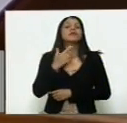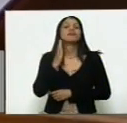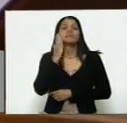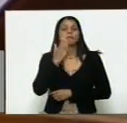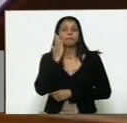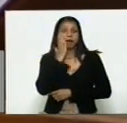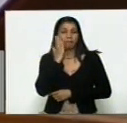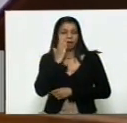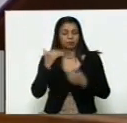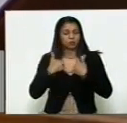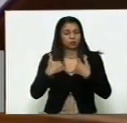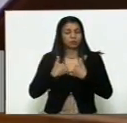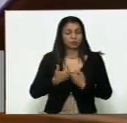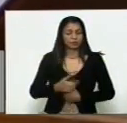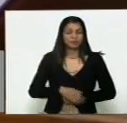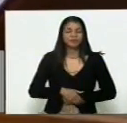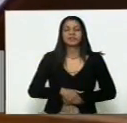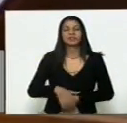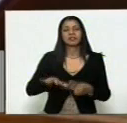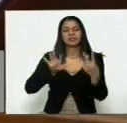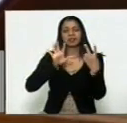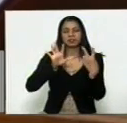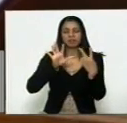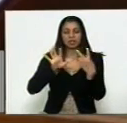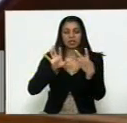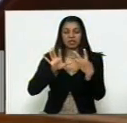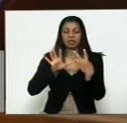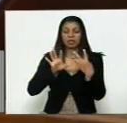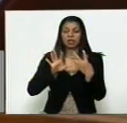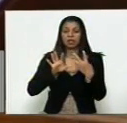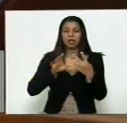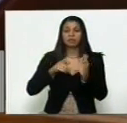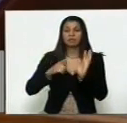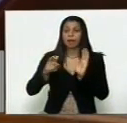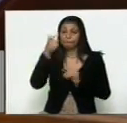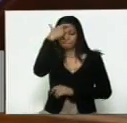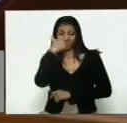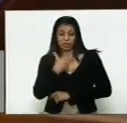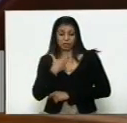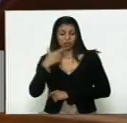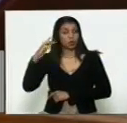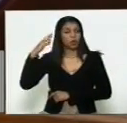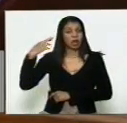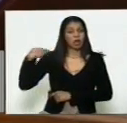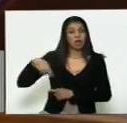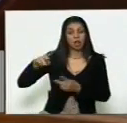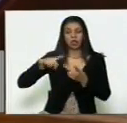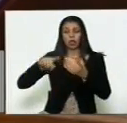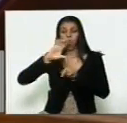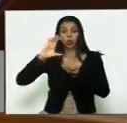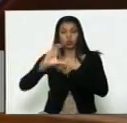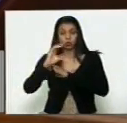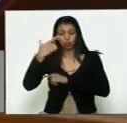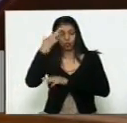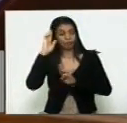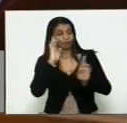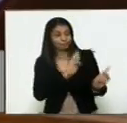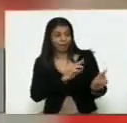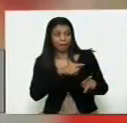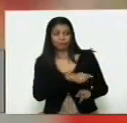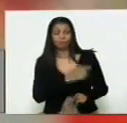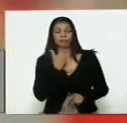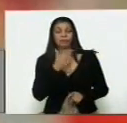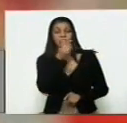madres. 7. Garantizar el respeto a las creencias y prácticas culturales que favorezcan el desenvolvimiento saludable